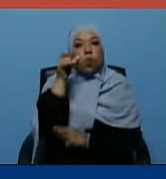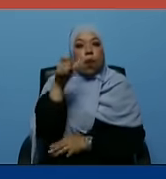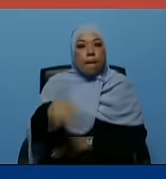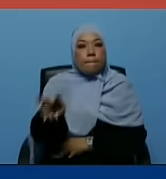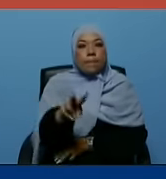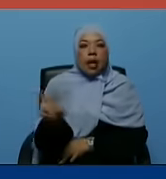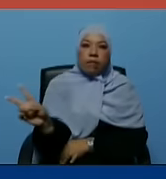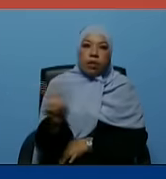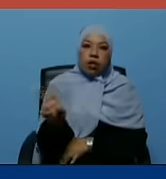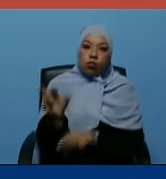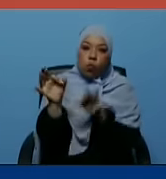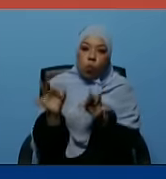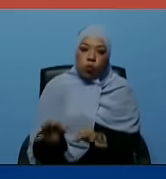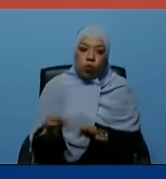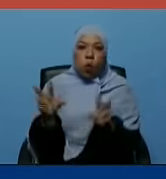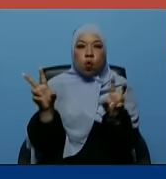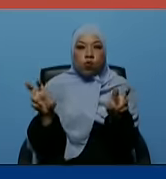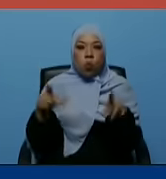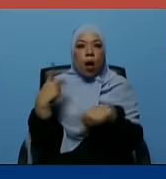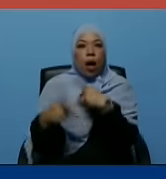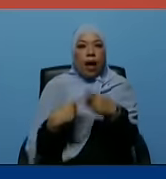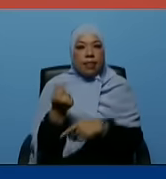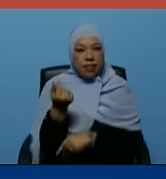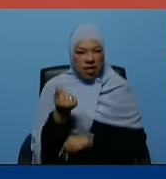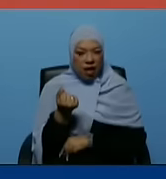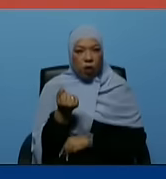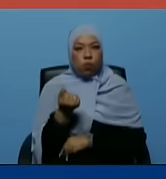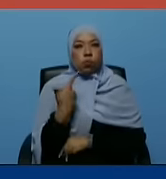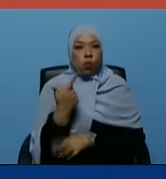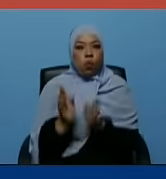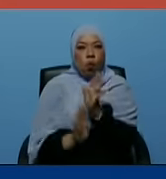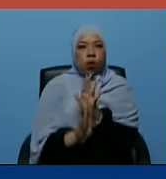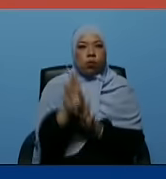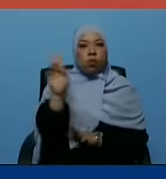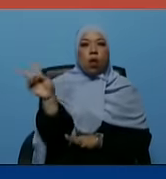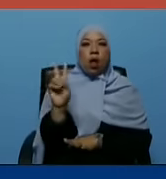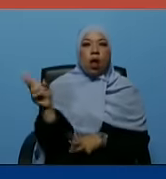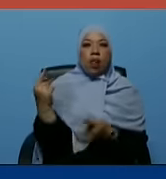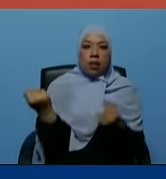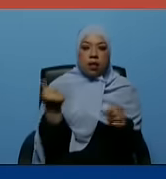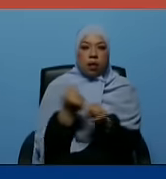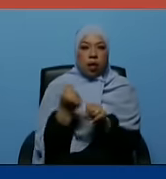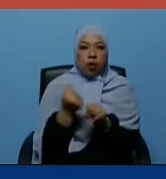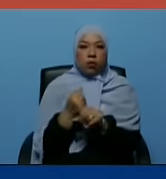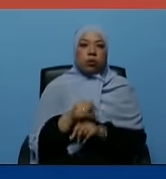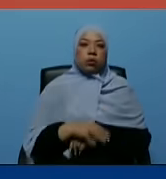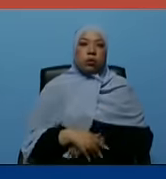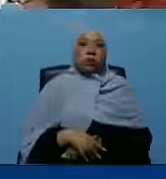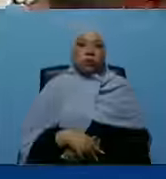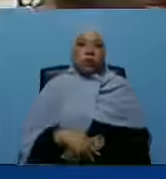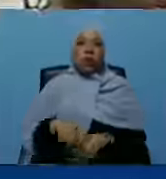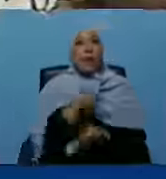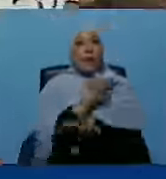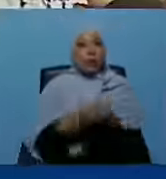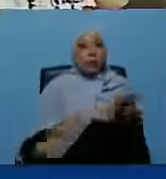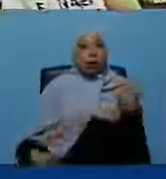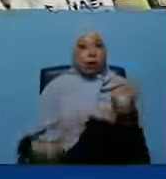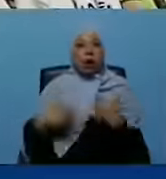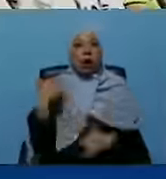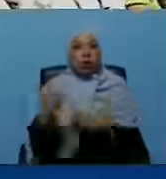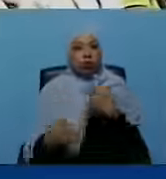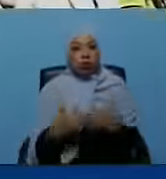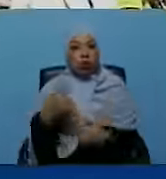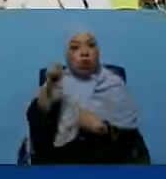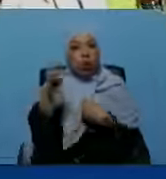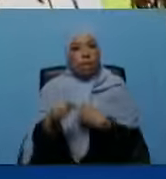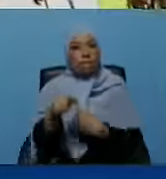siga consolidándose en su nueva economía y el crecimiento de su economía. Presidente, hace